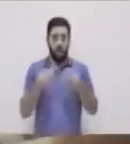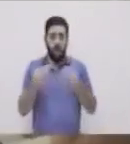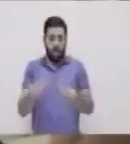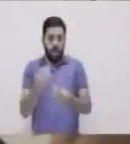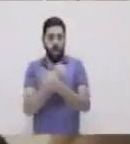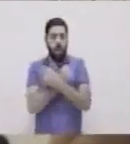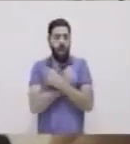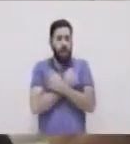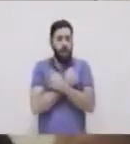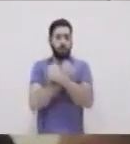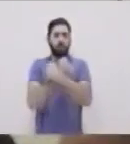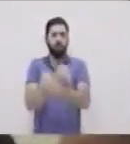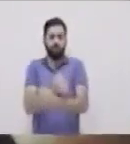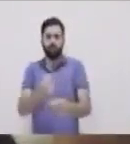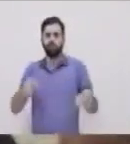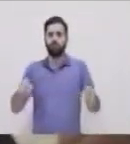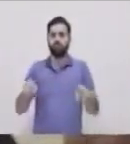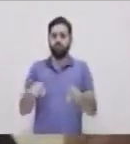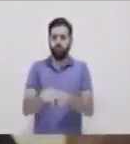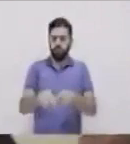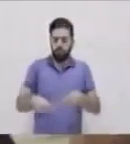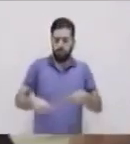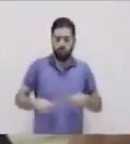Dar es amar, dar